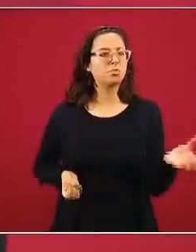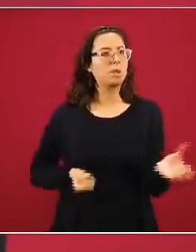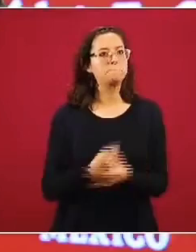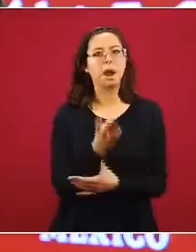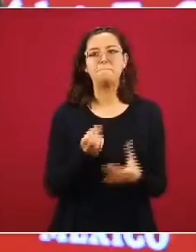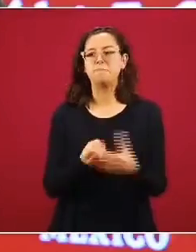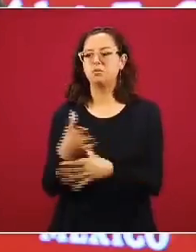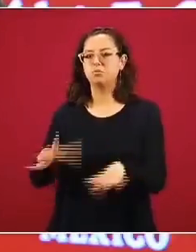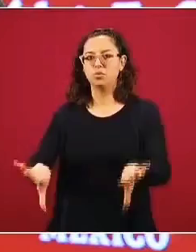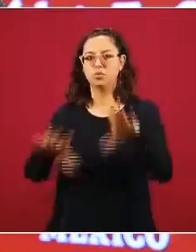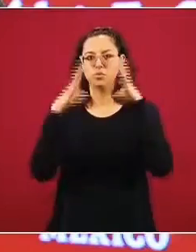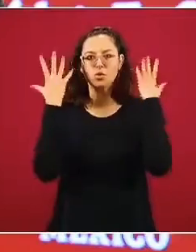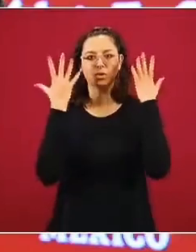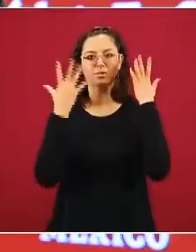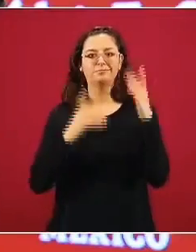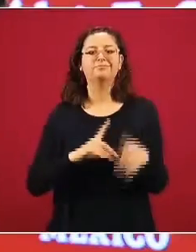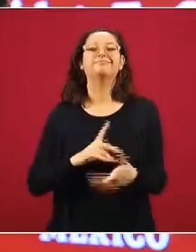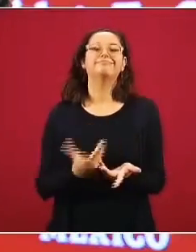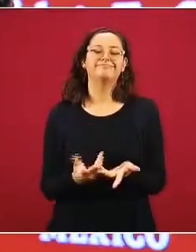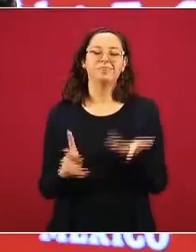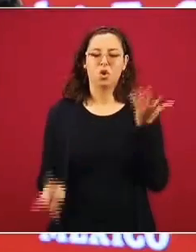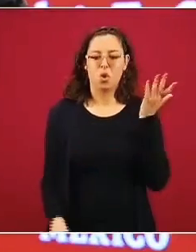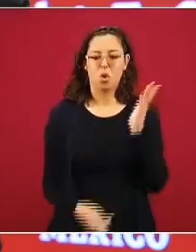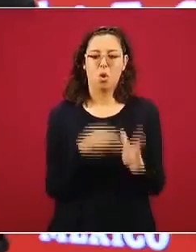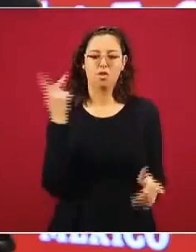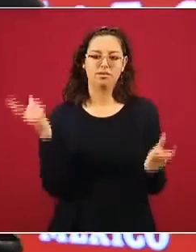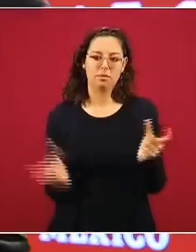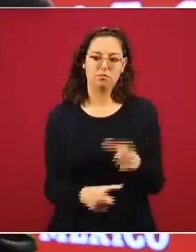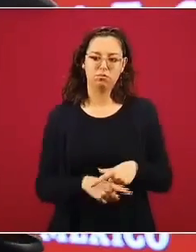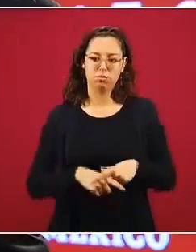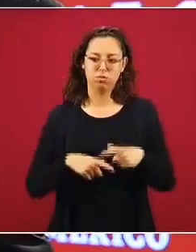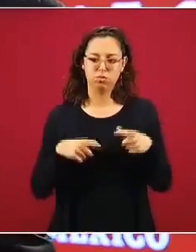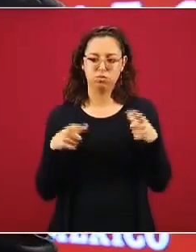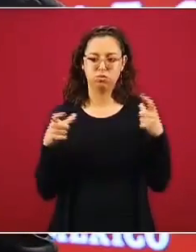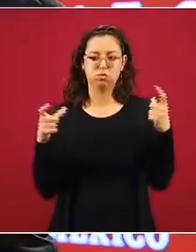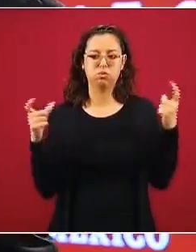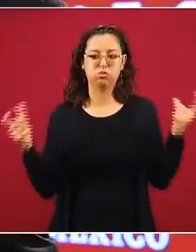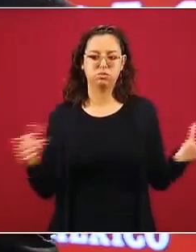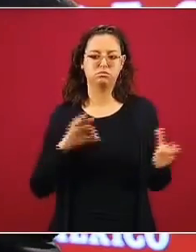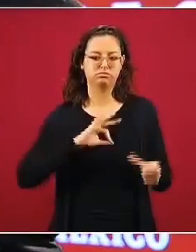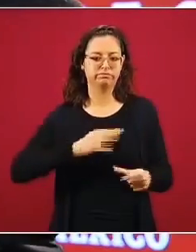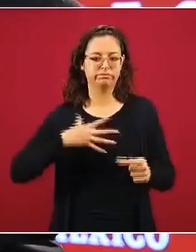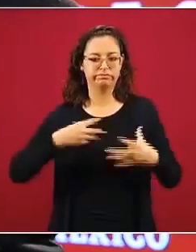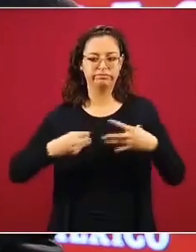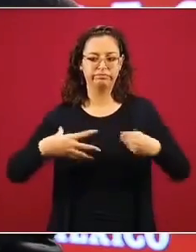y volvió a levantarse